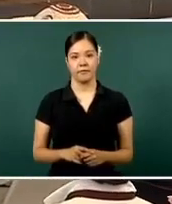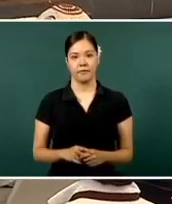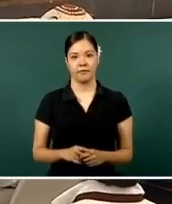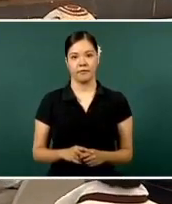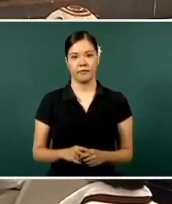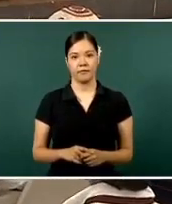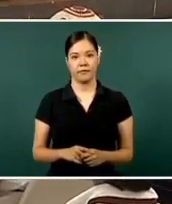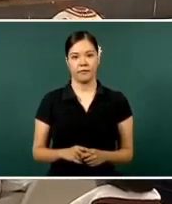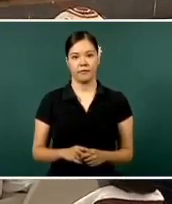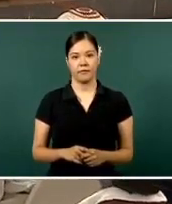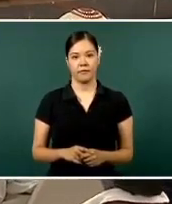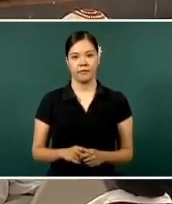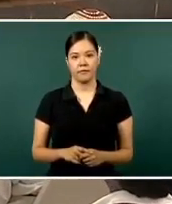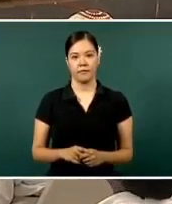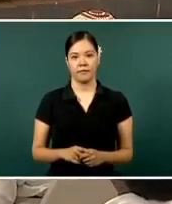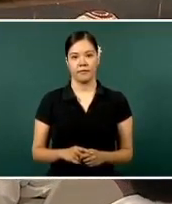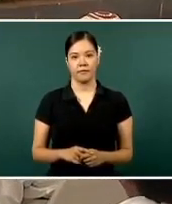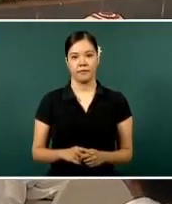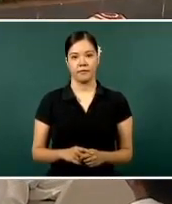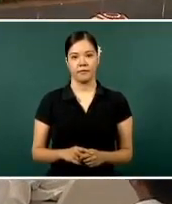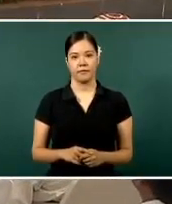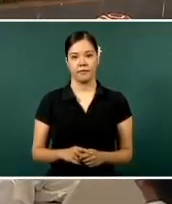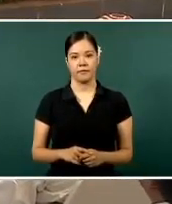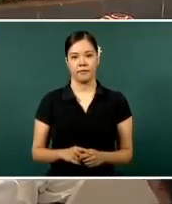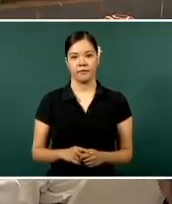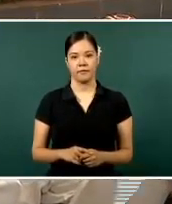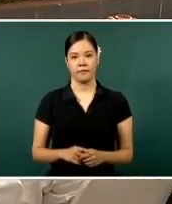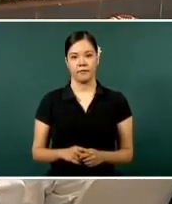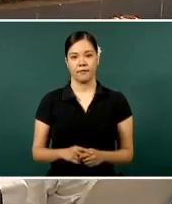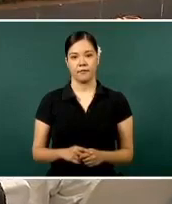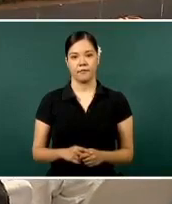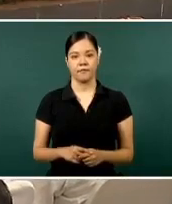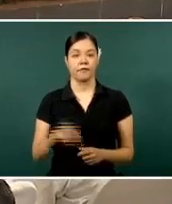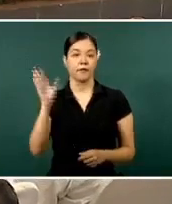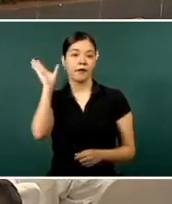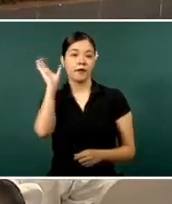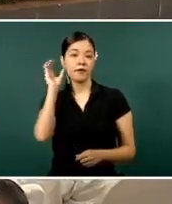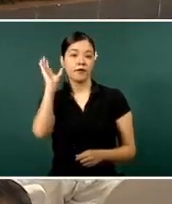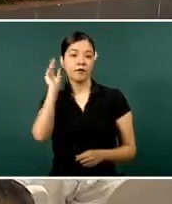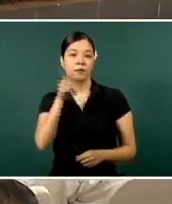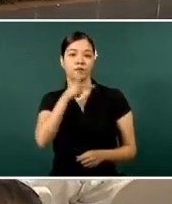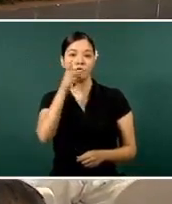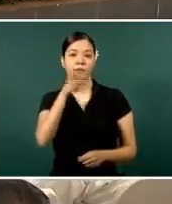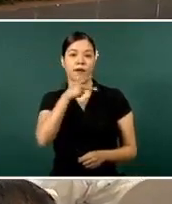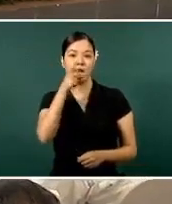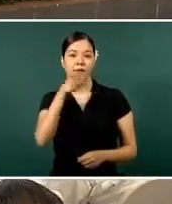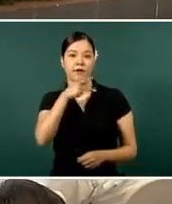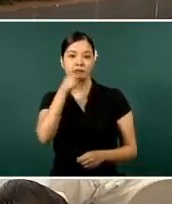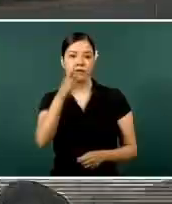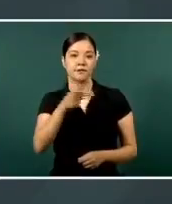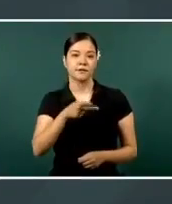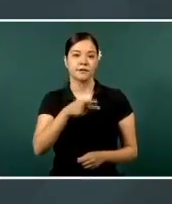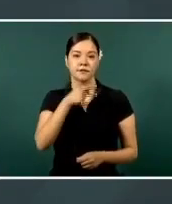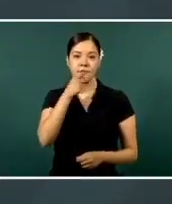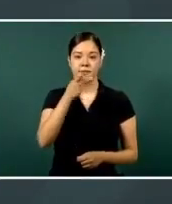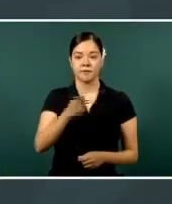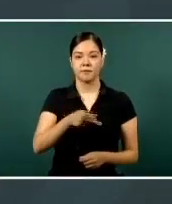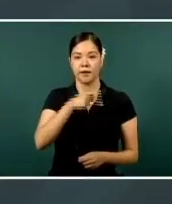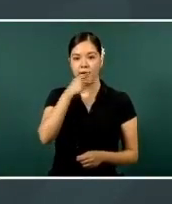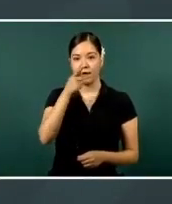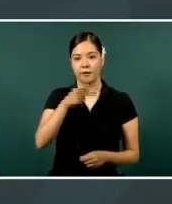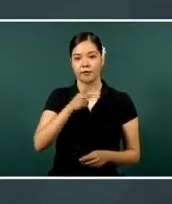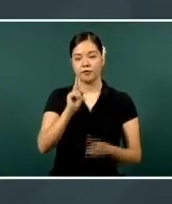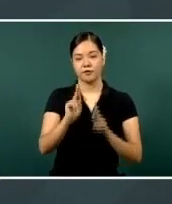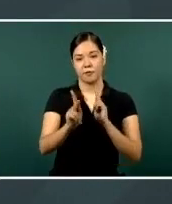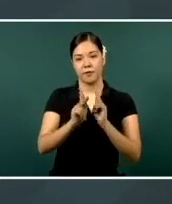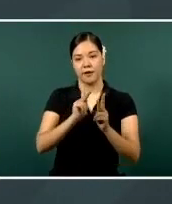Shivan Gurvish Napimuk Yaptoi, Shiv. Muy jamnio que vishnap me kir gogur kam nam yap to ya ji